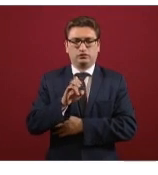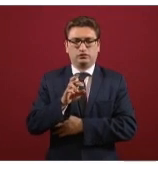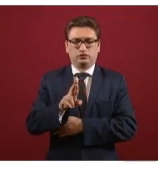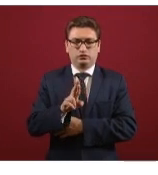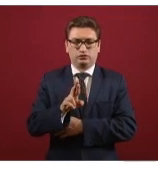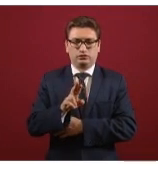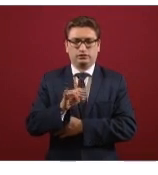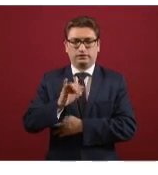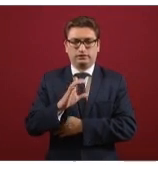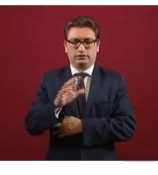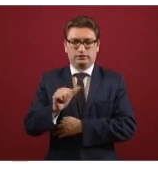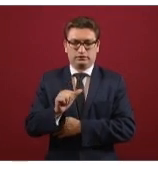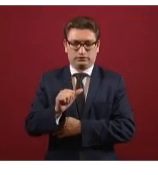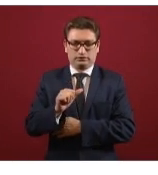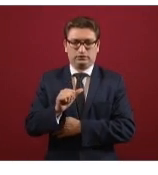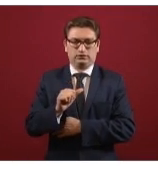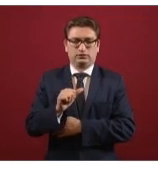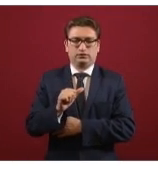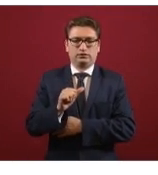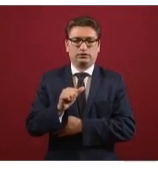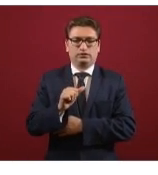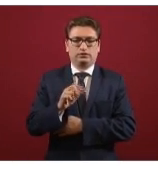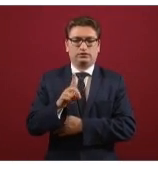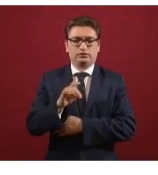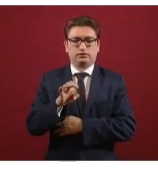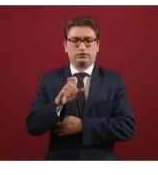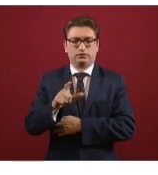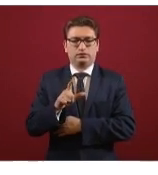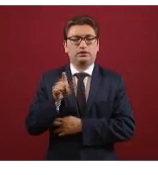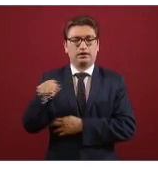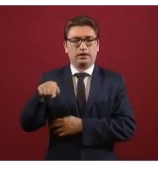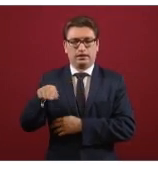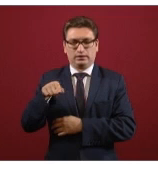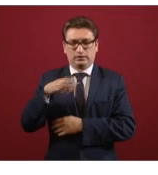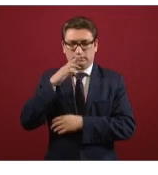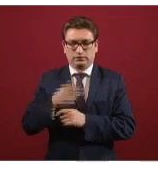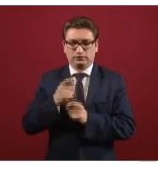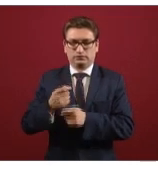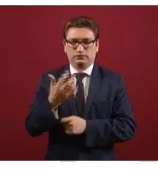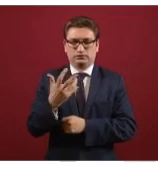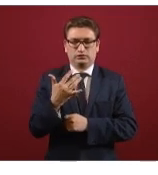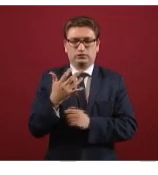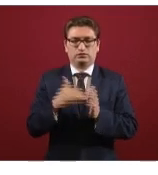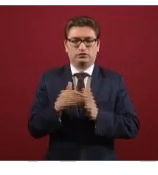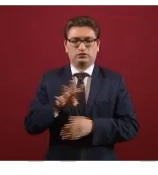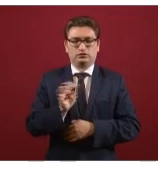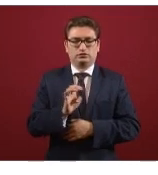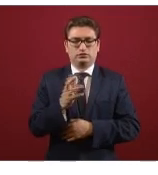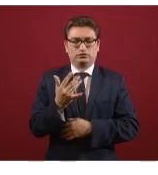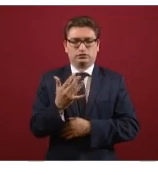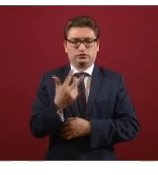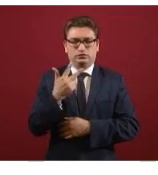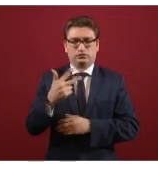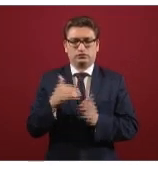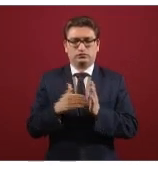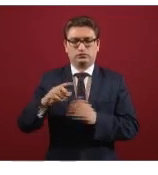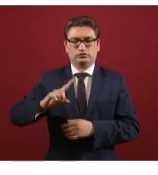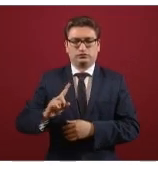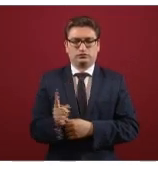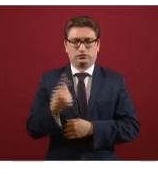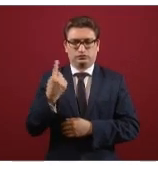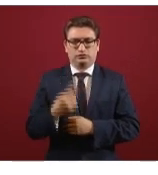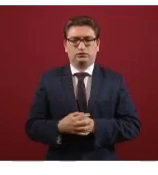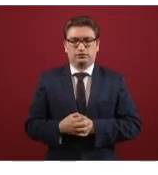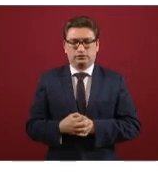daniels con un monto de ingeniería de detalle de 50 millones 458 mil dólares